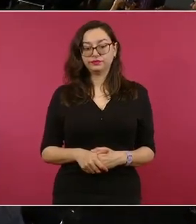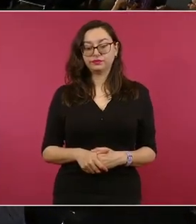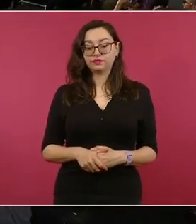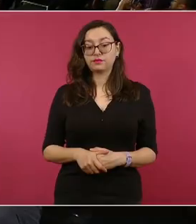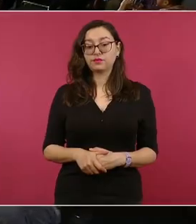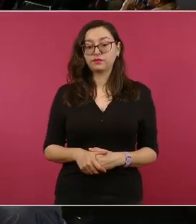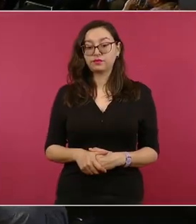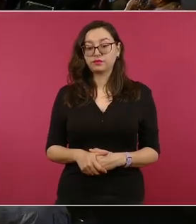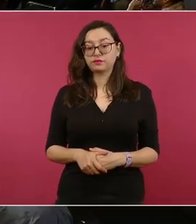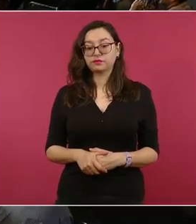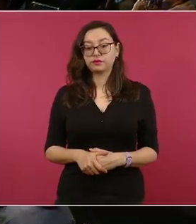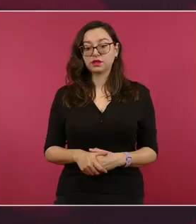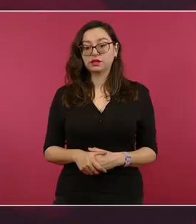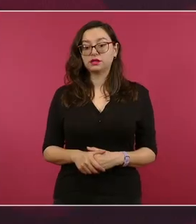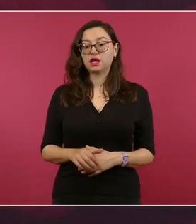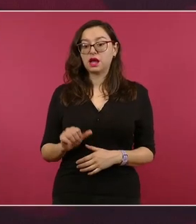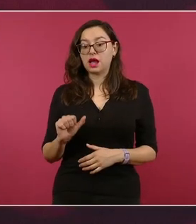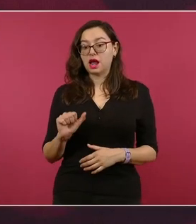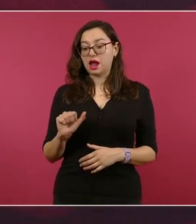explicar también